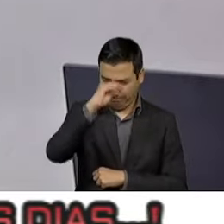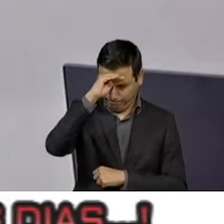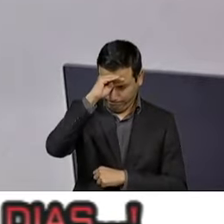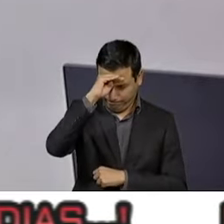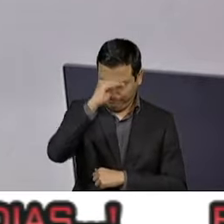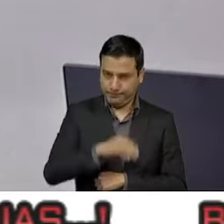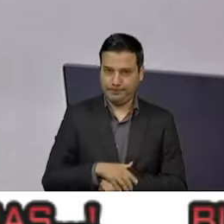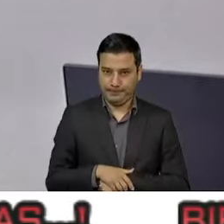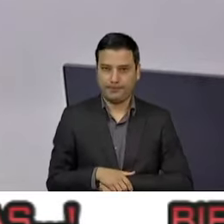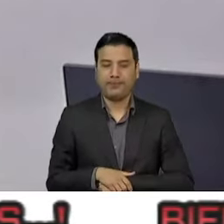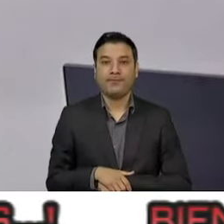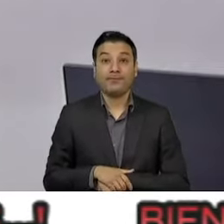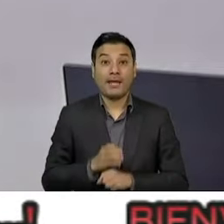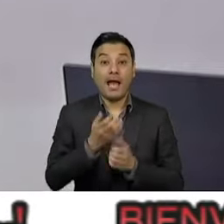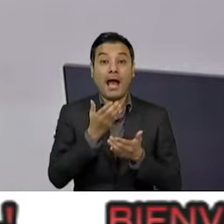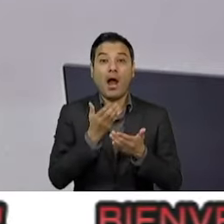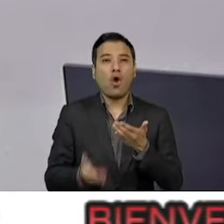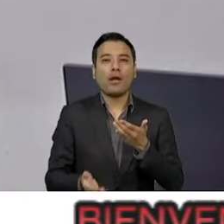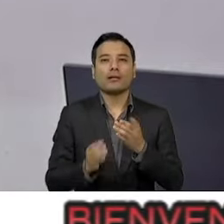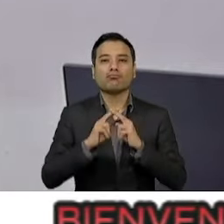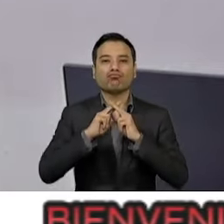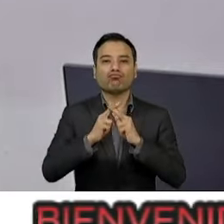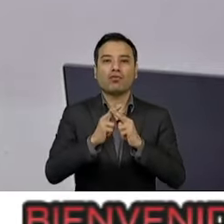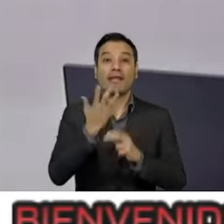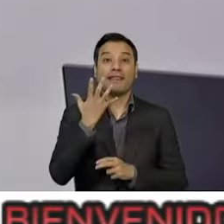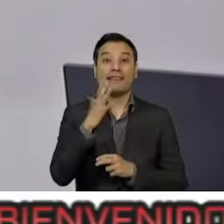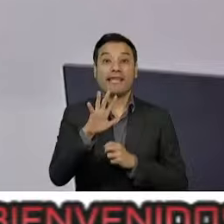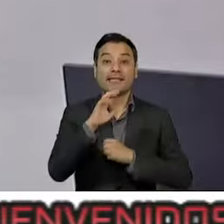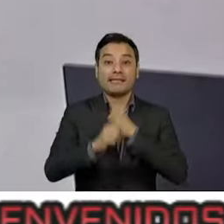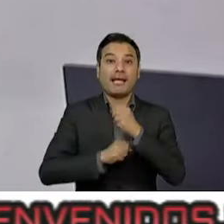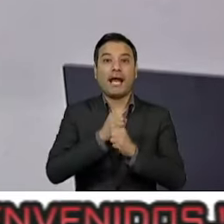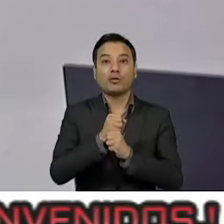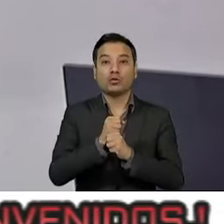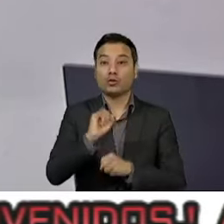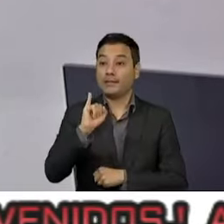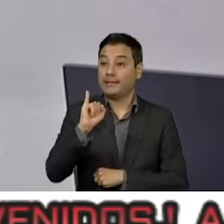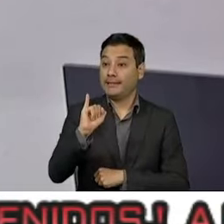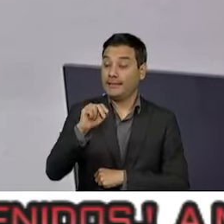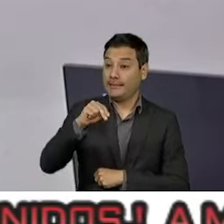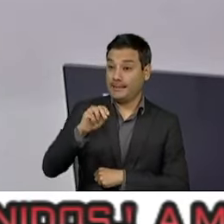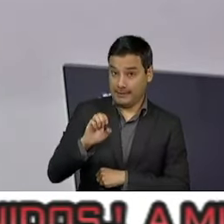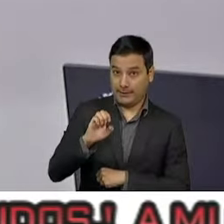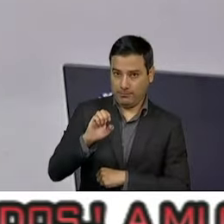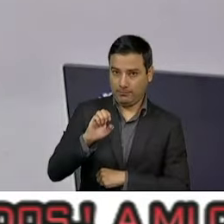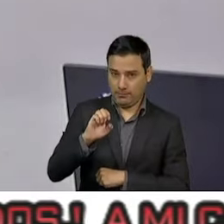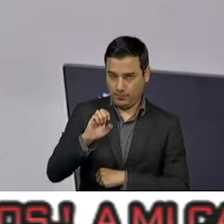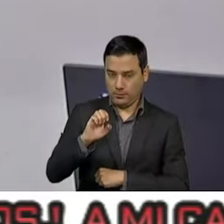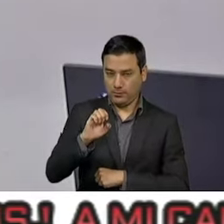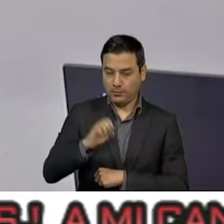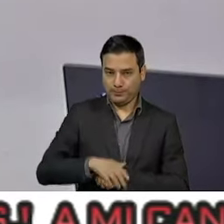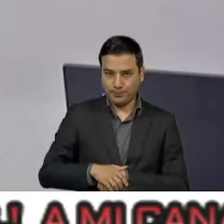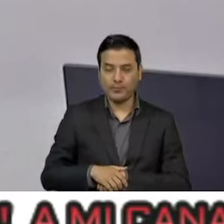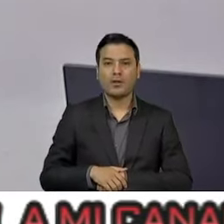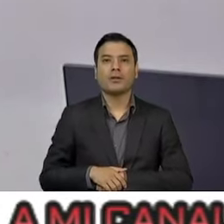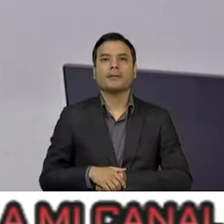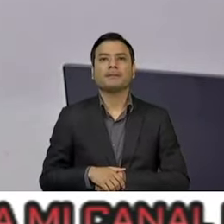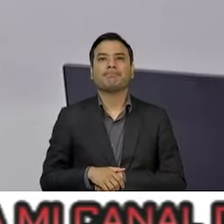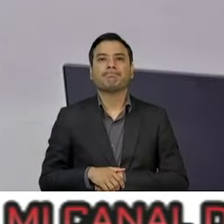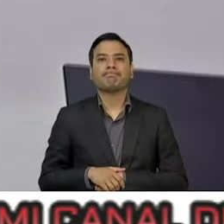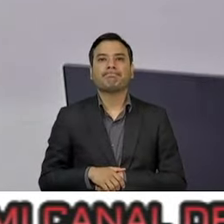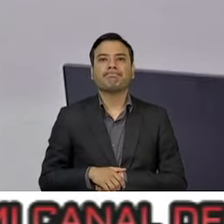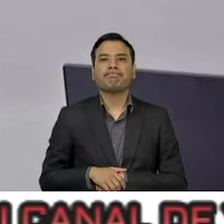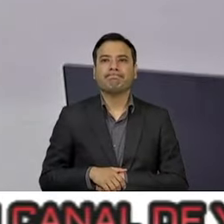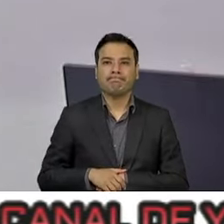Electoral. Hoy cumplimos los primeros 10 años de vida de esta gran institución del Estado mexicano. El Poder Legislativo de la